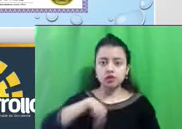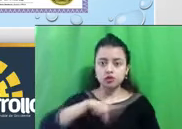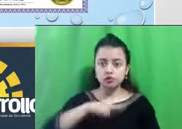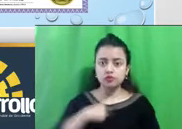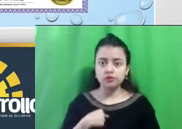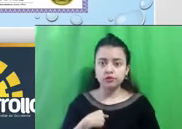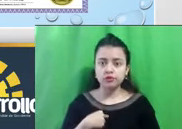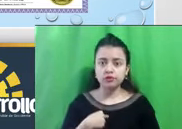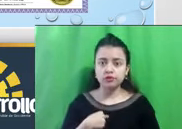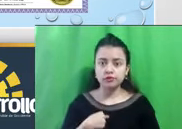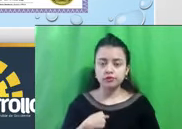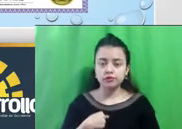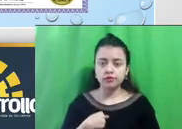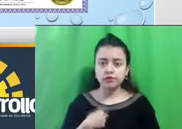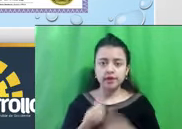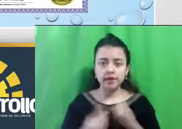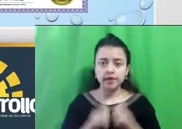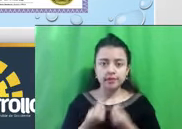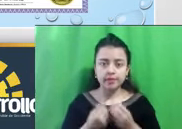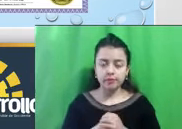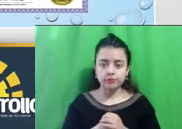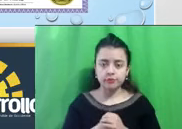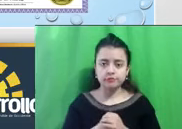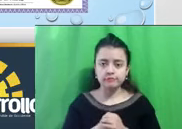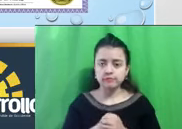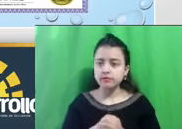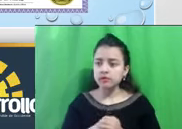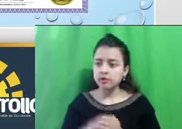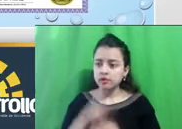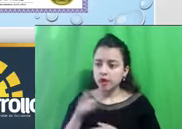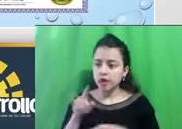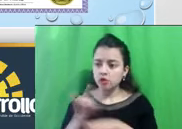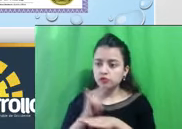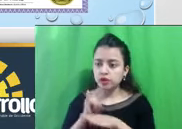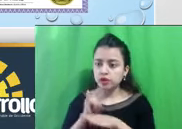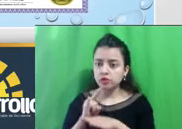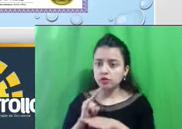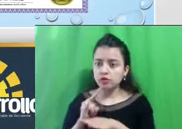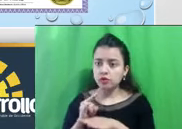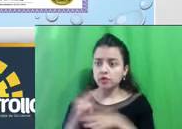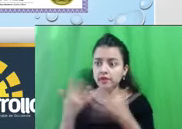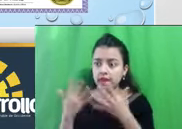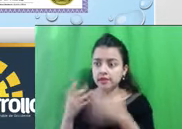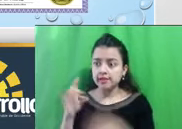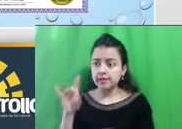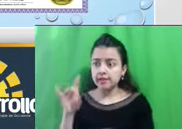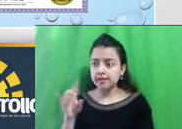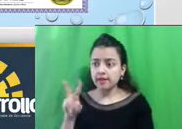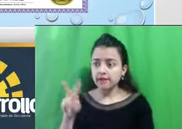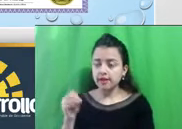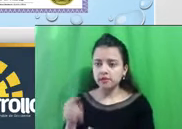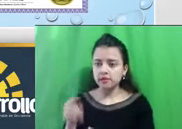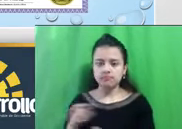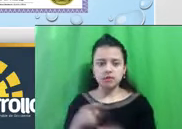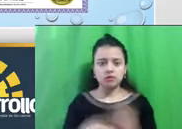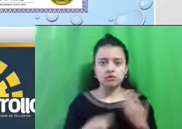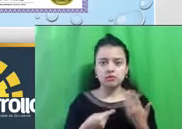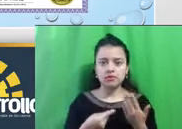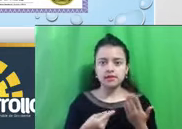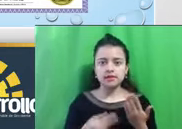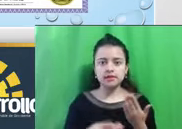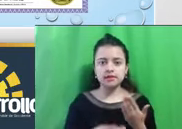tenemos un desfase, eso se llama índices de agua no contabilizados. Que es una cosa lo que medimos nosotros en la planta y otra cosa la que nos